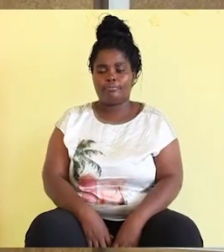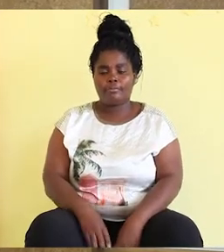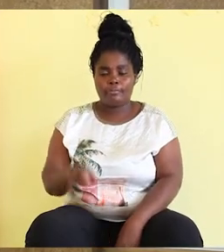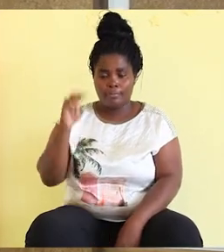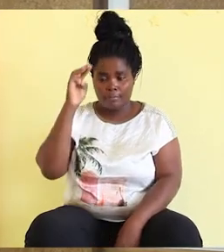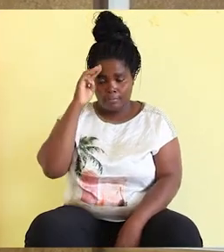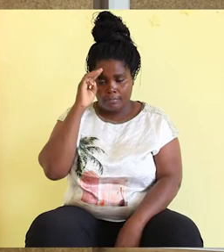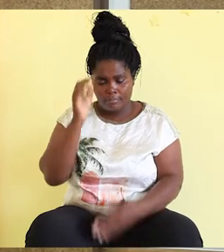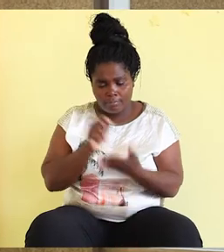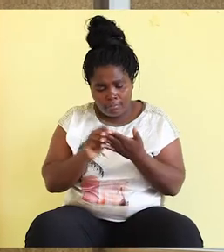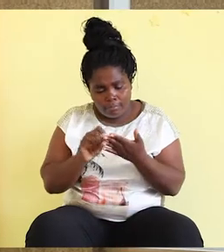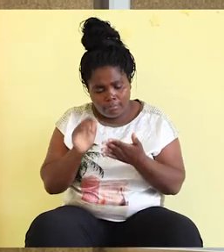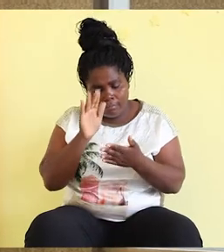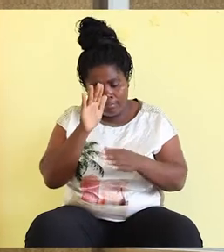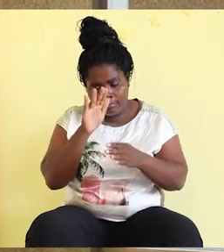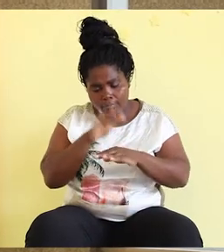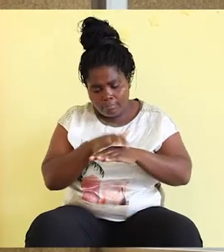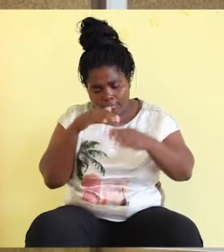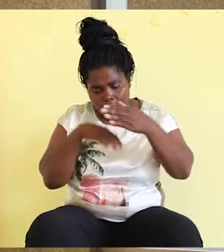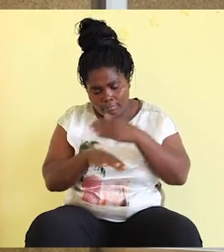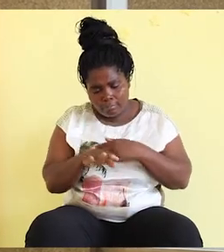María deja una nota debajo de la almohada.